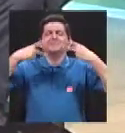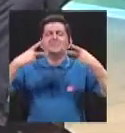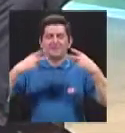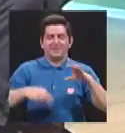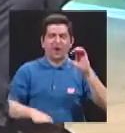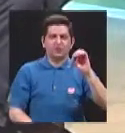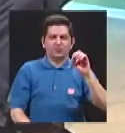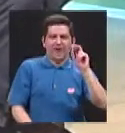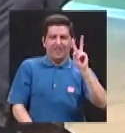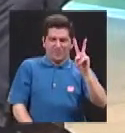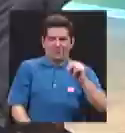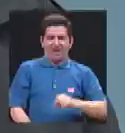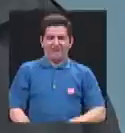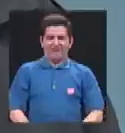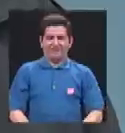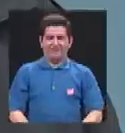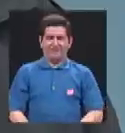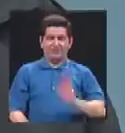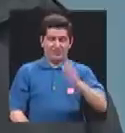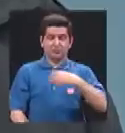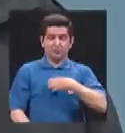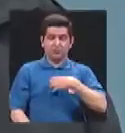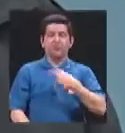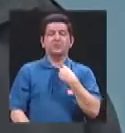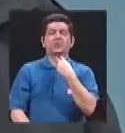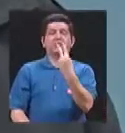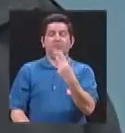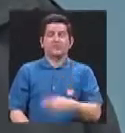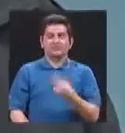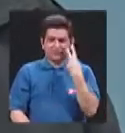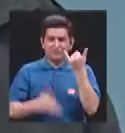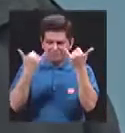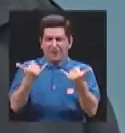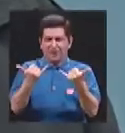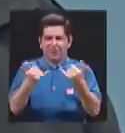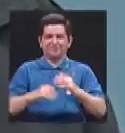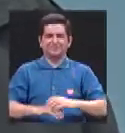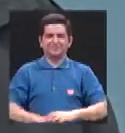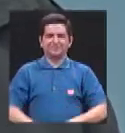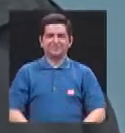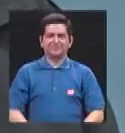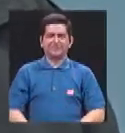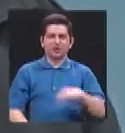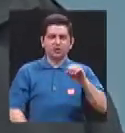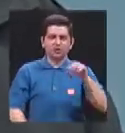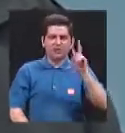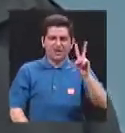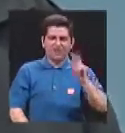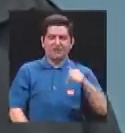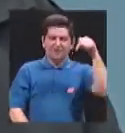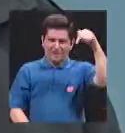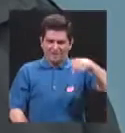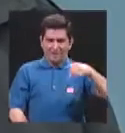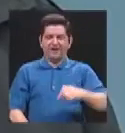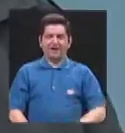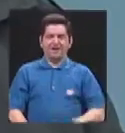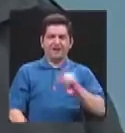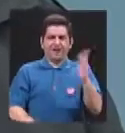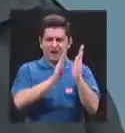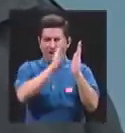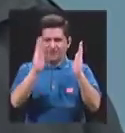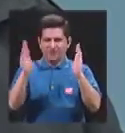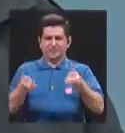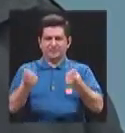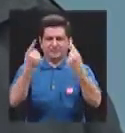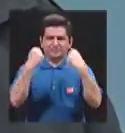vida de Osvaldo Valerín, de su propia voz. Lo vemos, ¿verdad? Lo vemos. Osvaldo Valerín estuvo